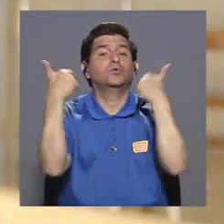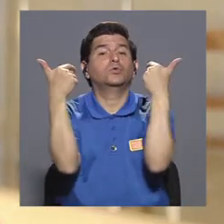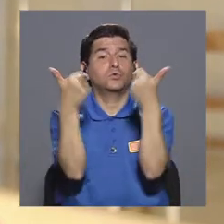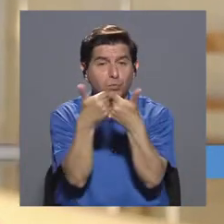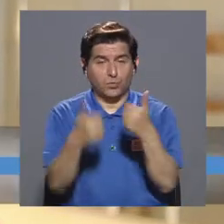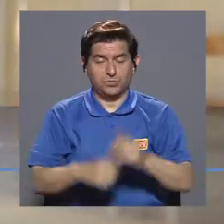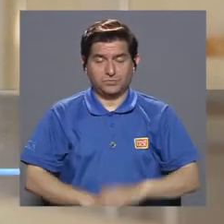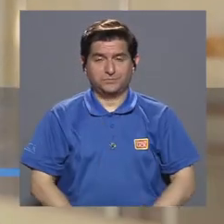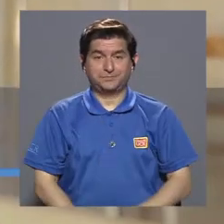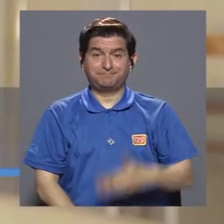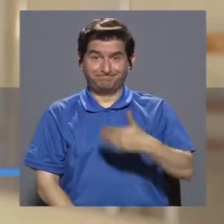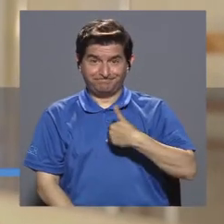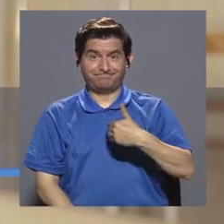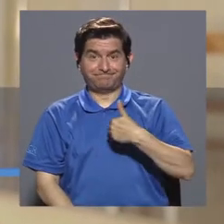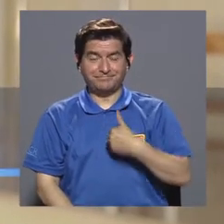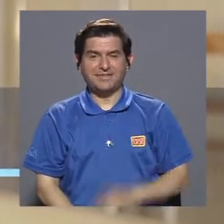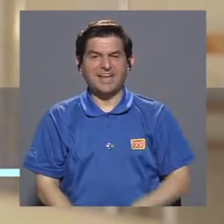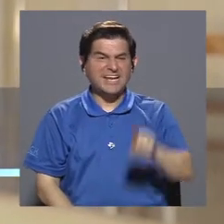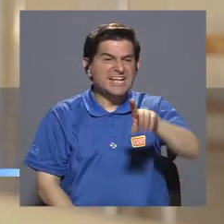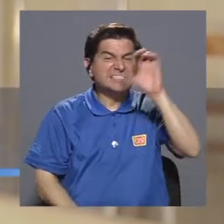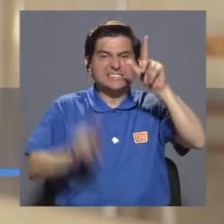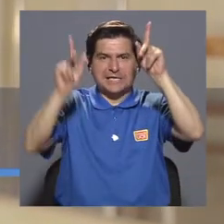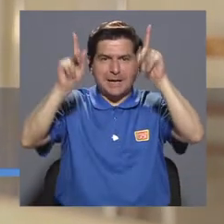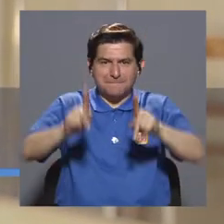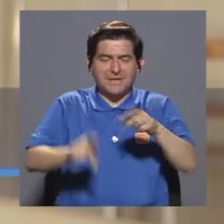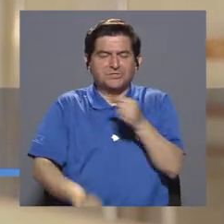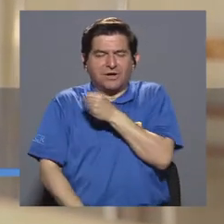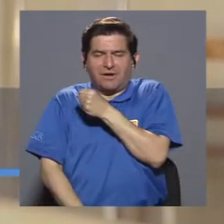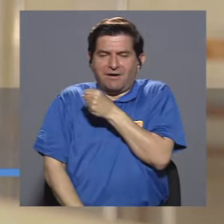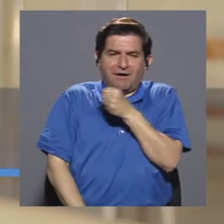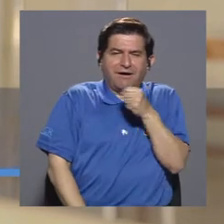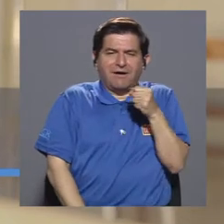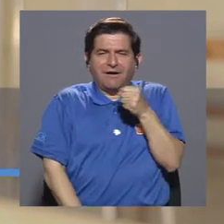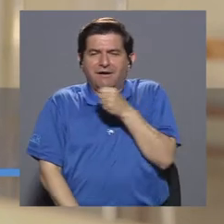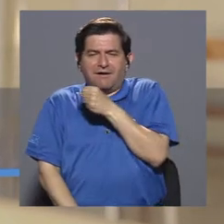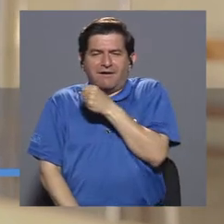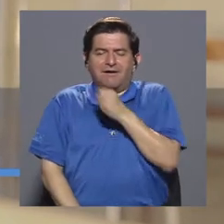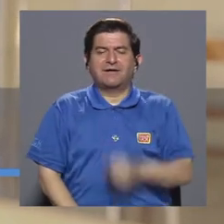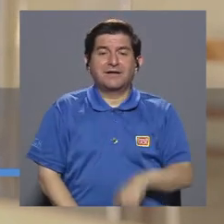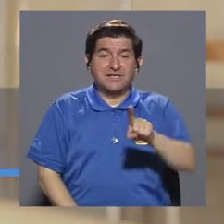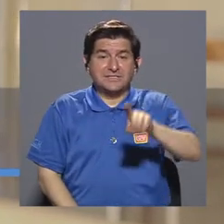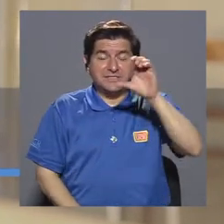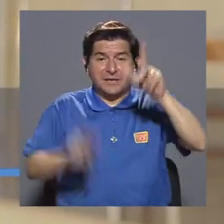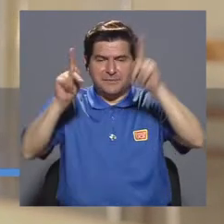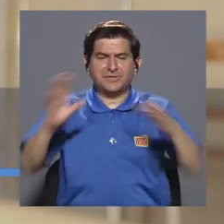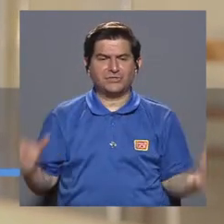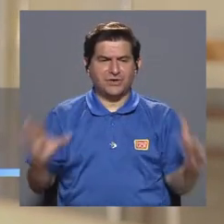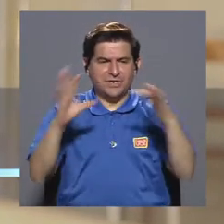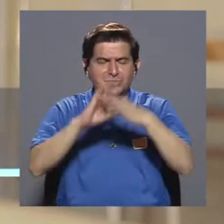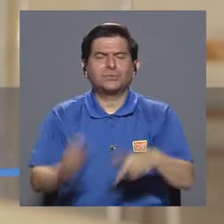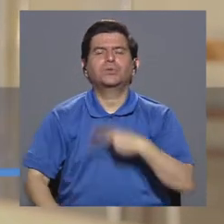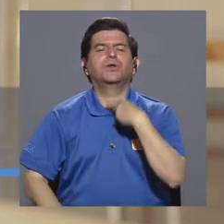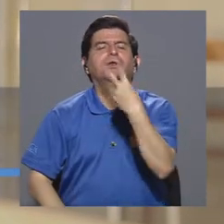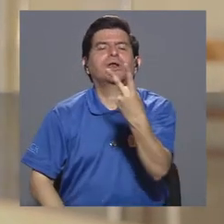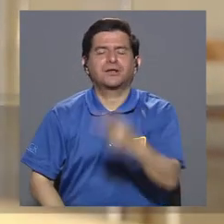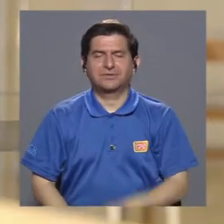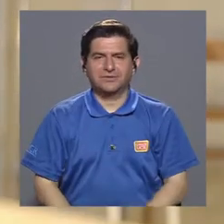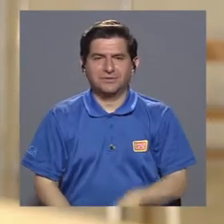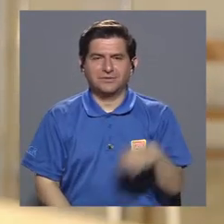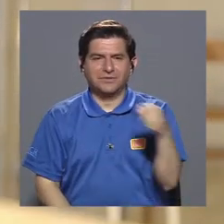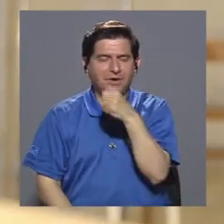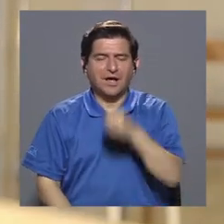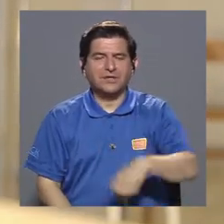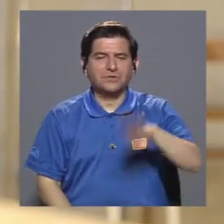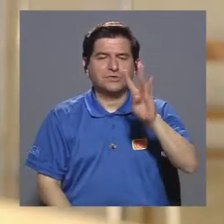dos agrupaciones, por lo tanto tenemos a 100 personas cantando, 100 personas uniendo sus voces en